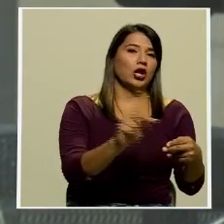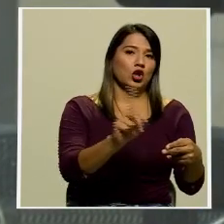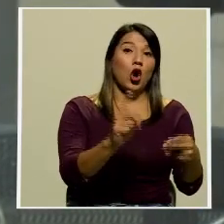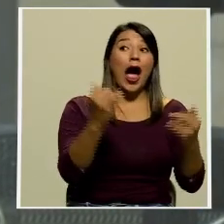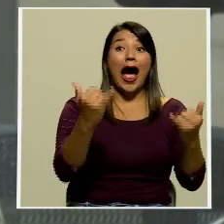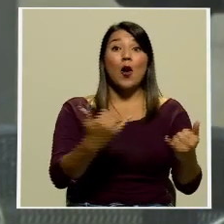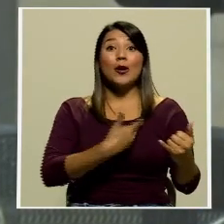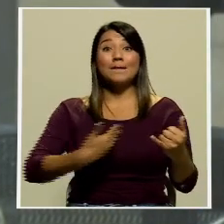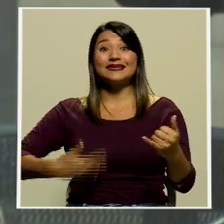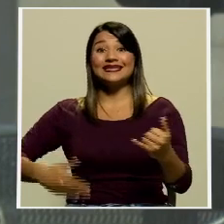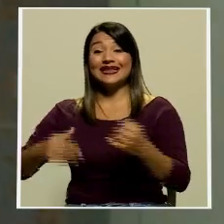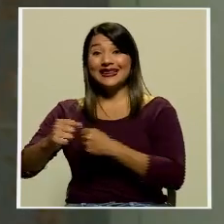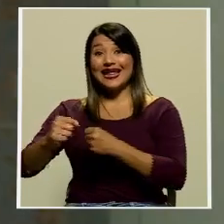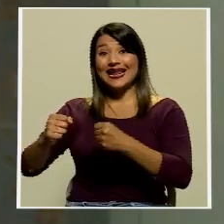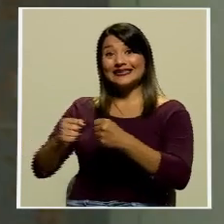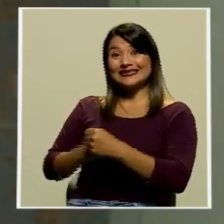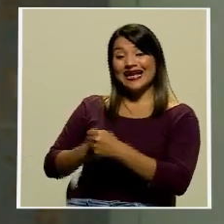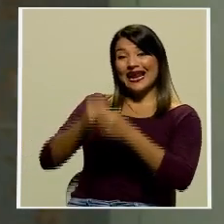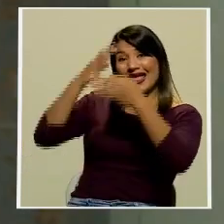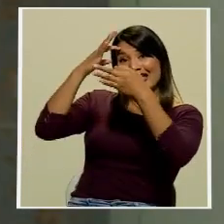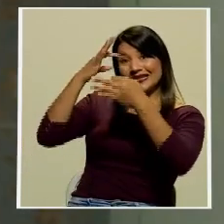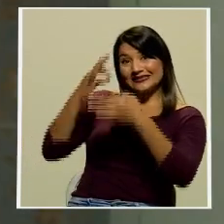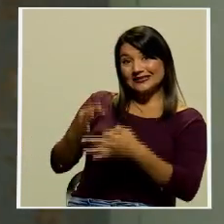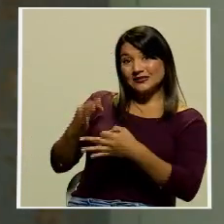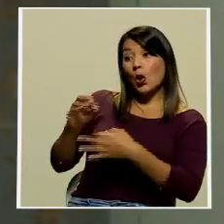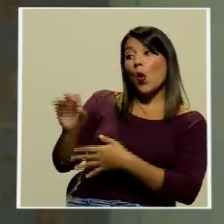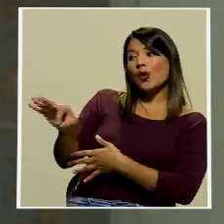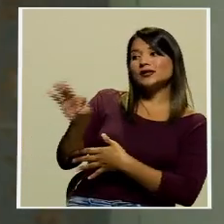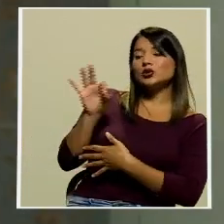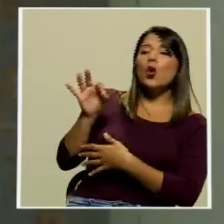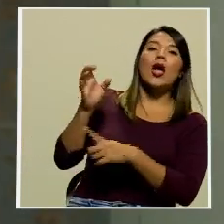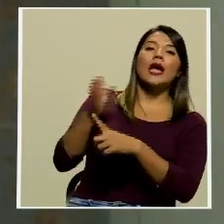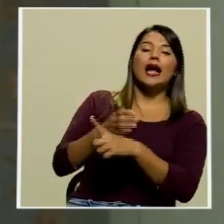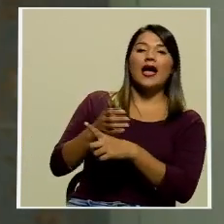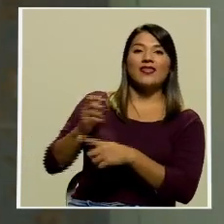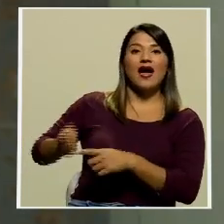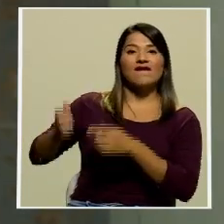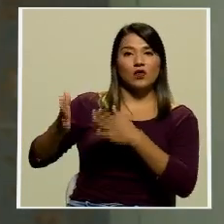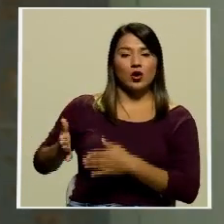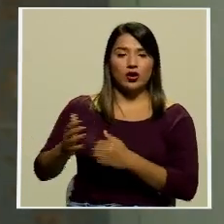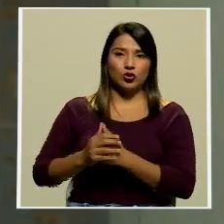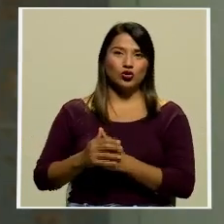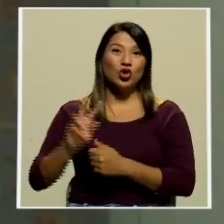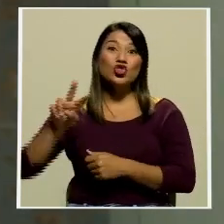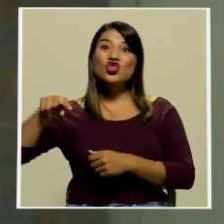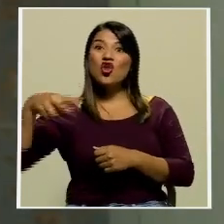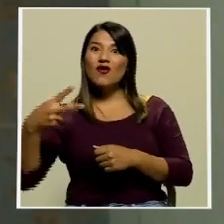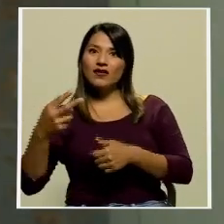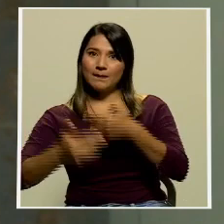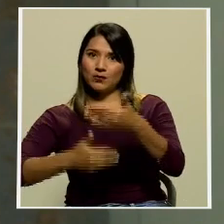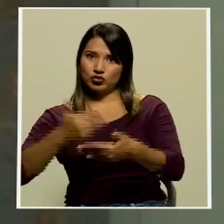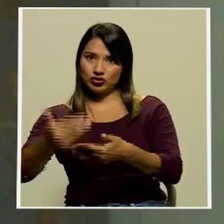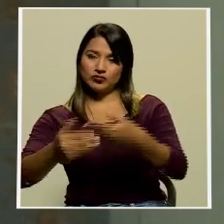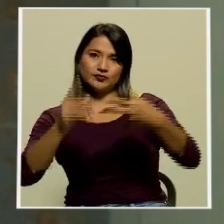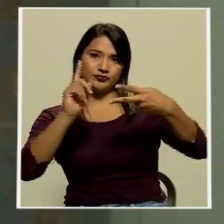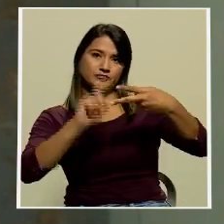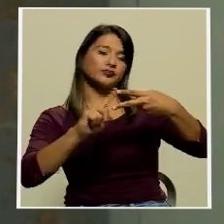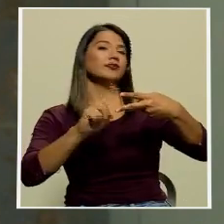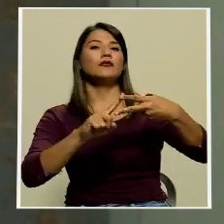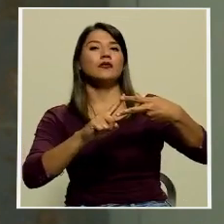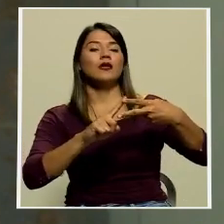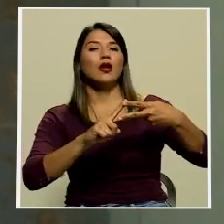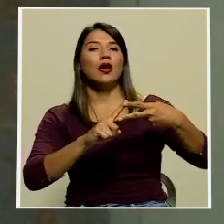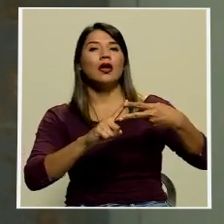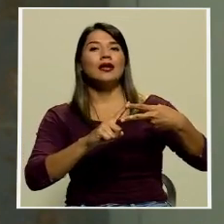o presidenta de la sala. Es un doble filtro, primero para quien escoge, o sea, que tiene que ser una persona